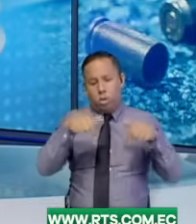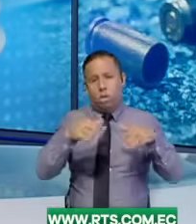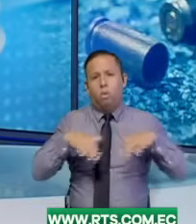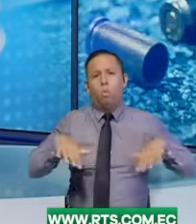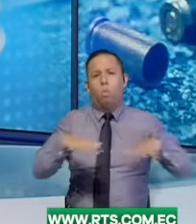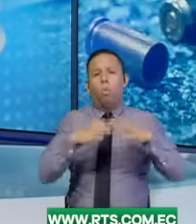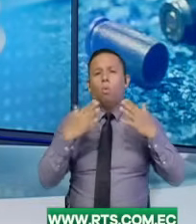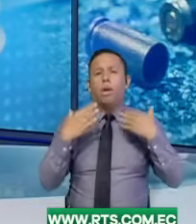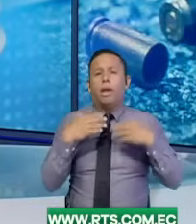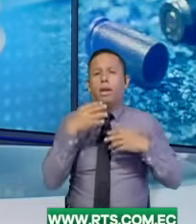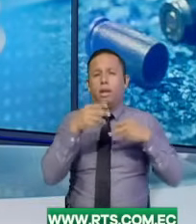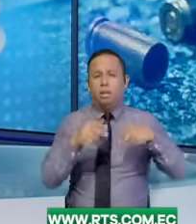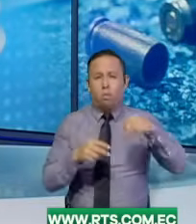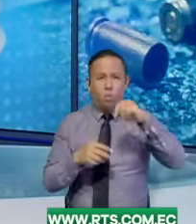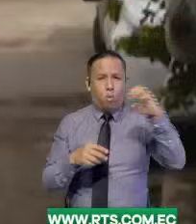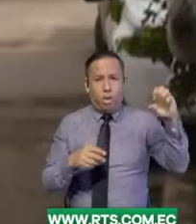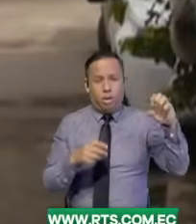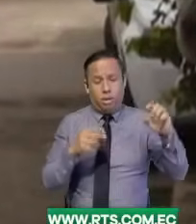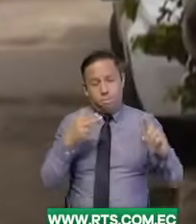Guayaquil.